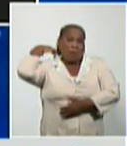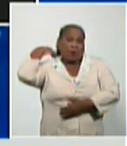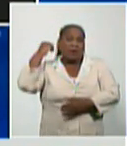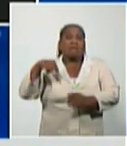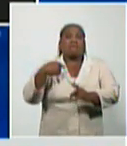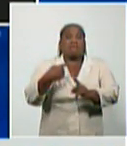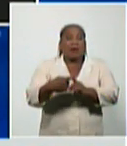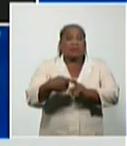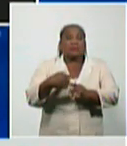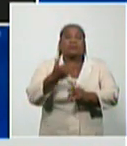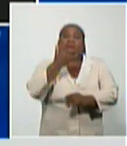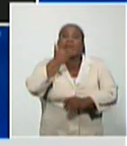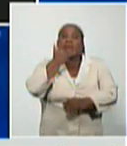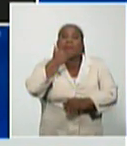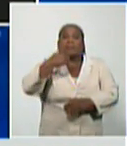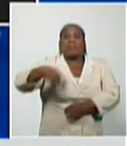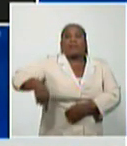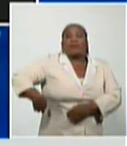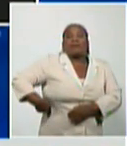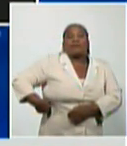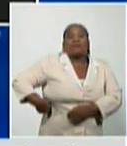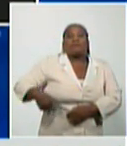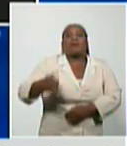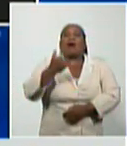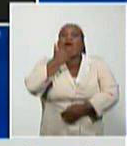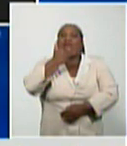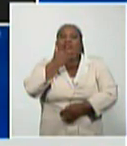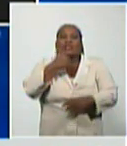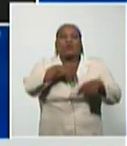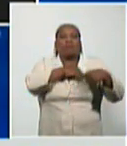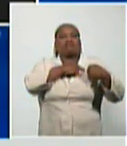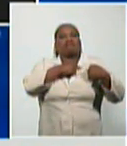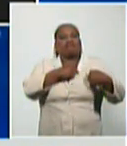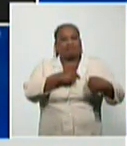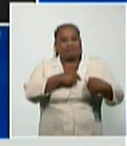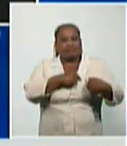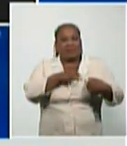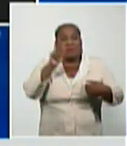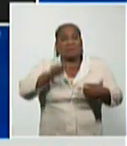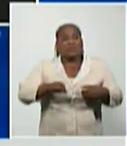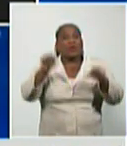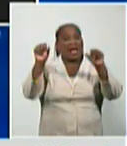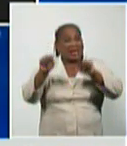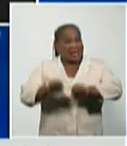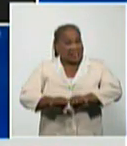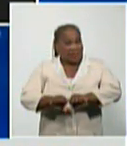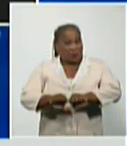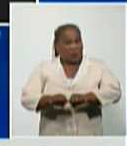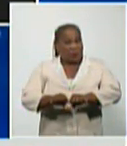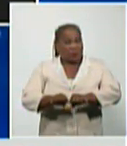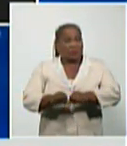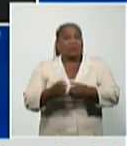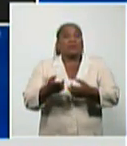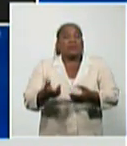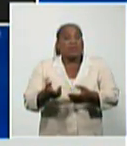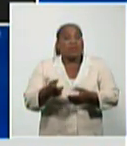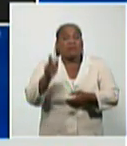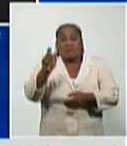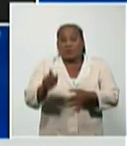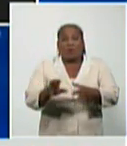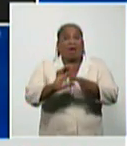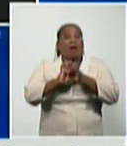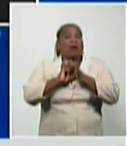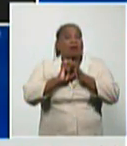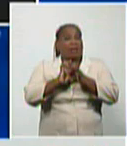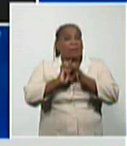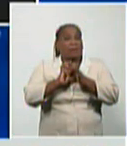daño cardiovascular. Y en los pacientes en dependencia de la gravedad persiste